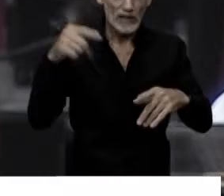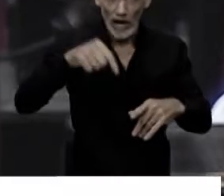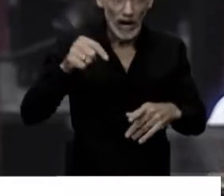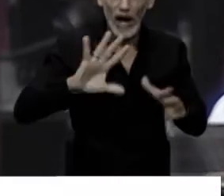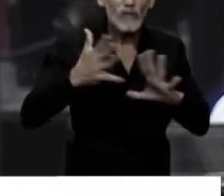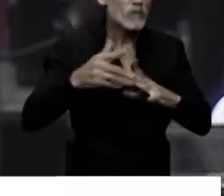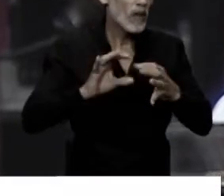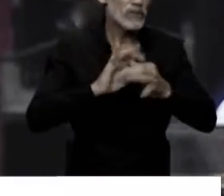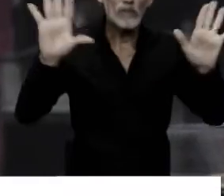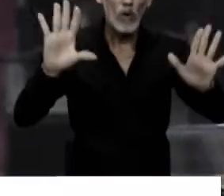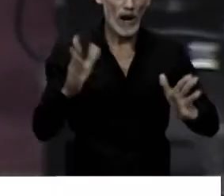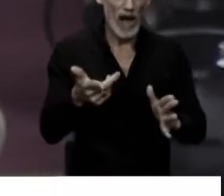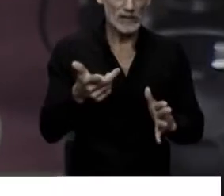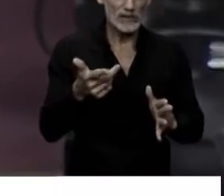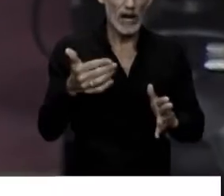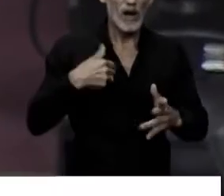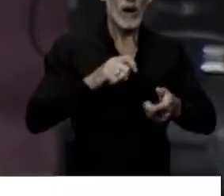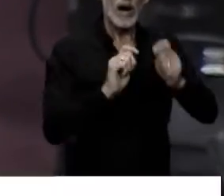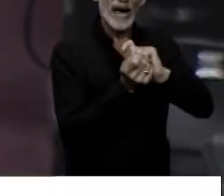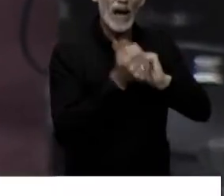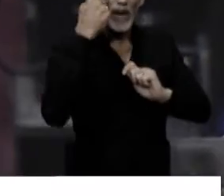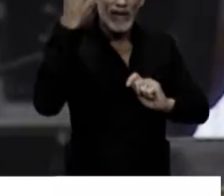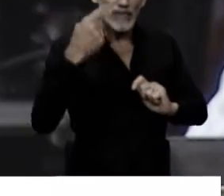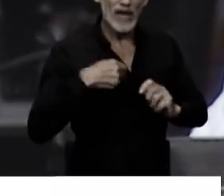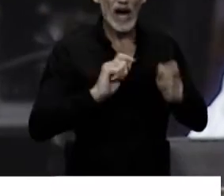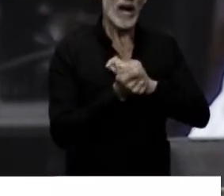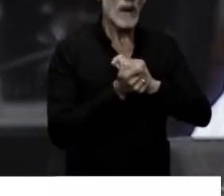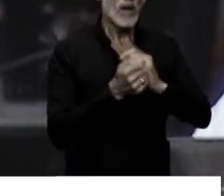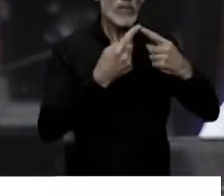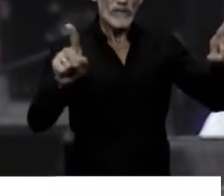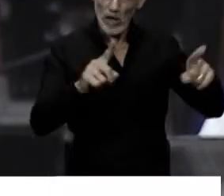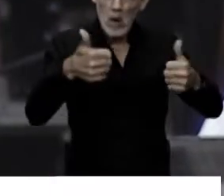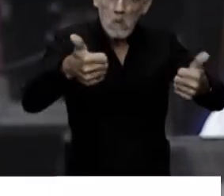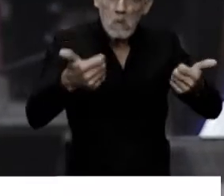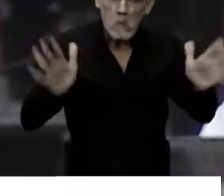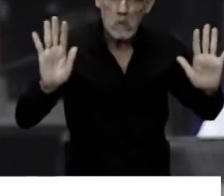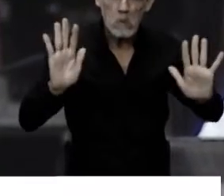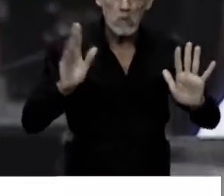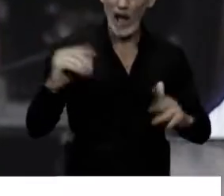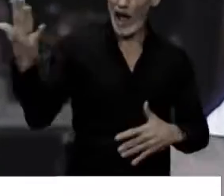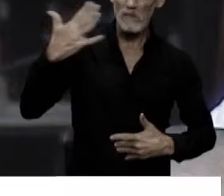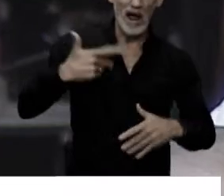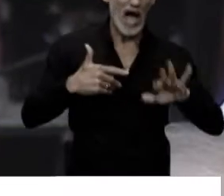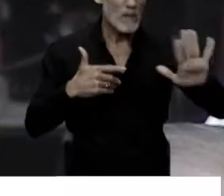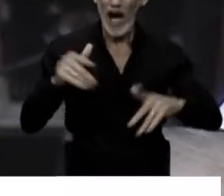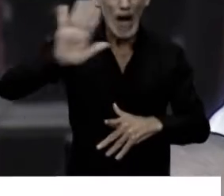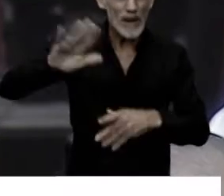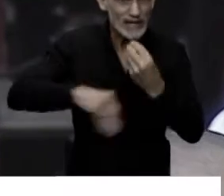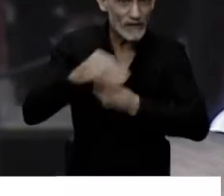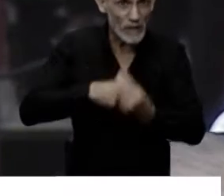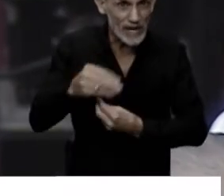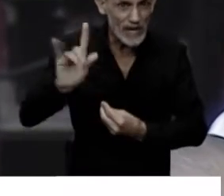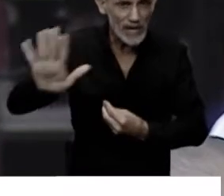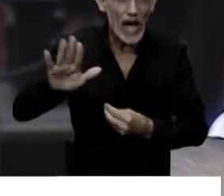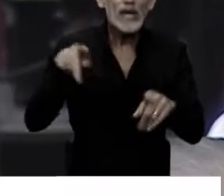democracia y que somos libres de poder cambiar un posicionamiento y tener otra postura. traten de no amenazar a nuestras familias, como le está